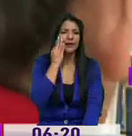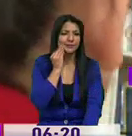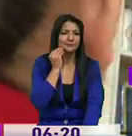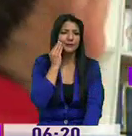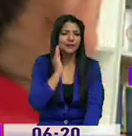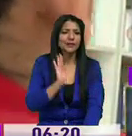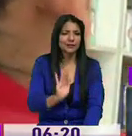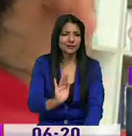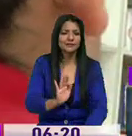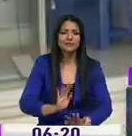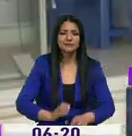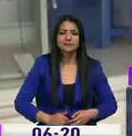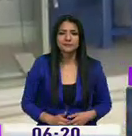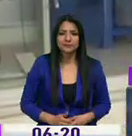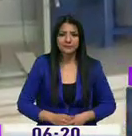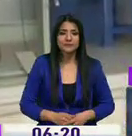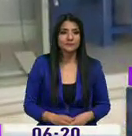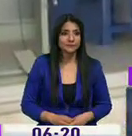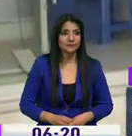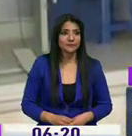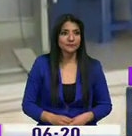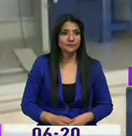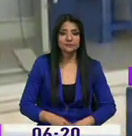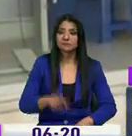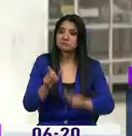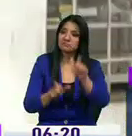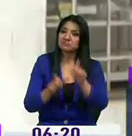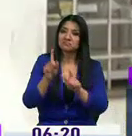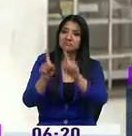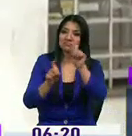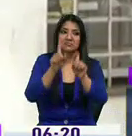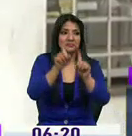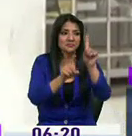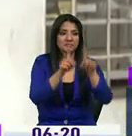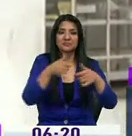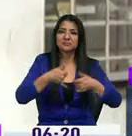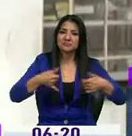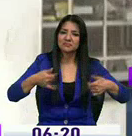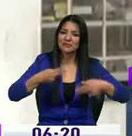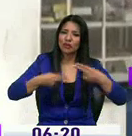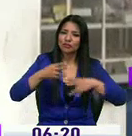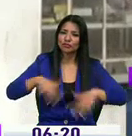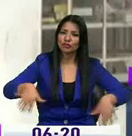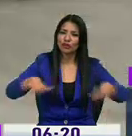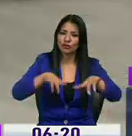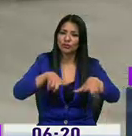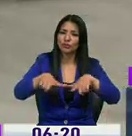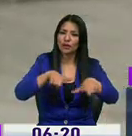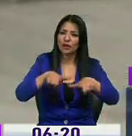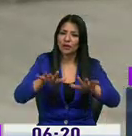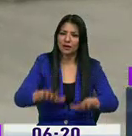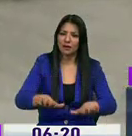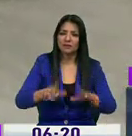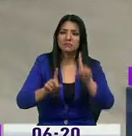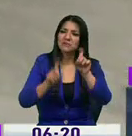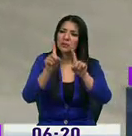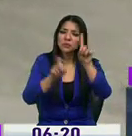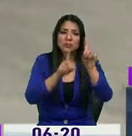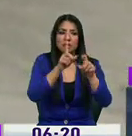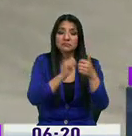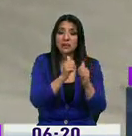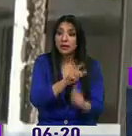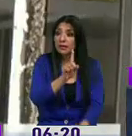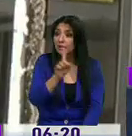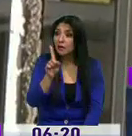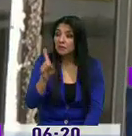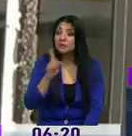operando con este sistema conversamos con algunos propietarios de negocios de ese populoso y muy transitado el sector de la ciudad y cada auto